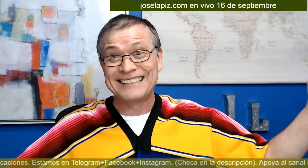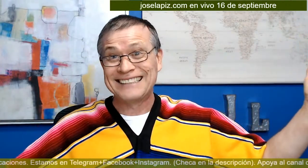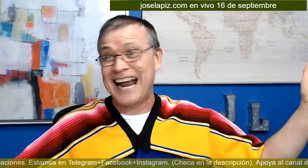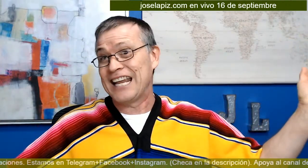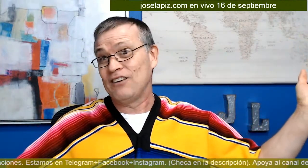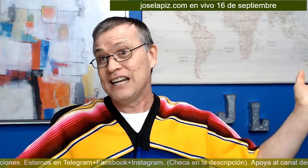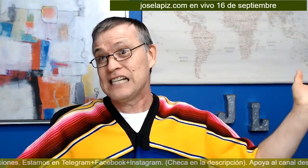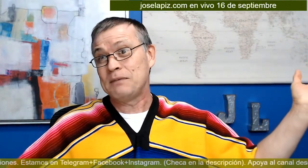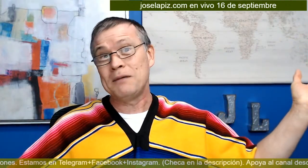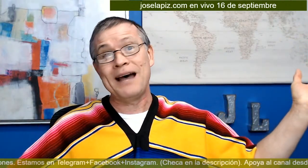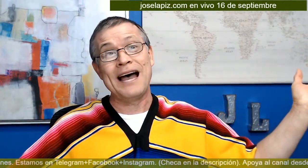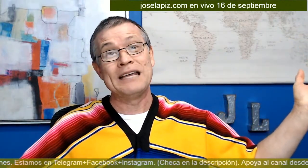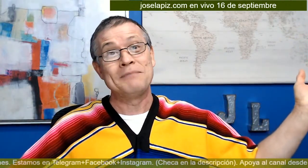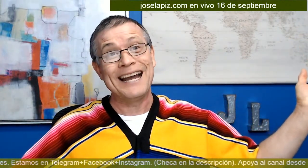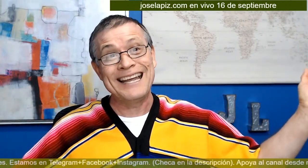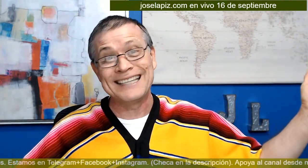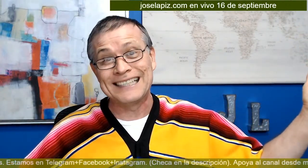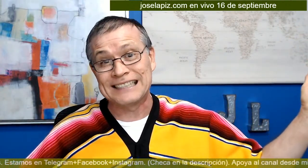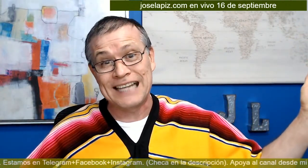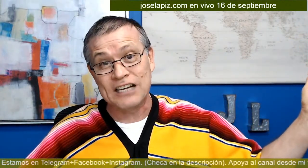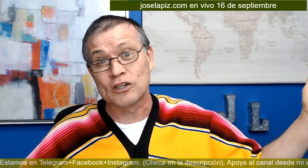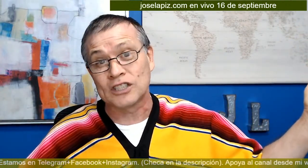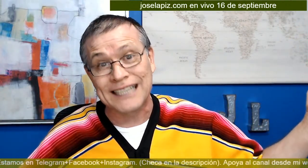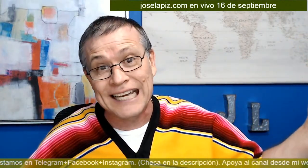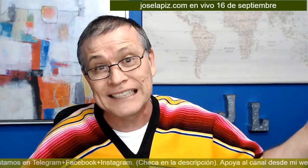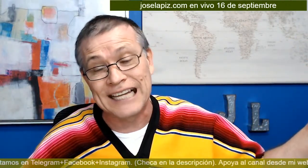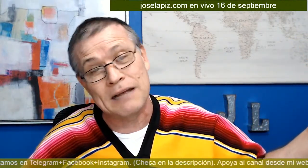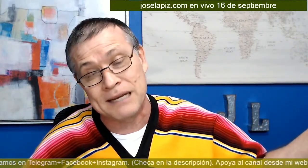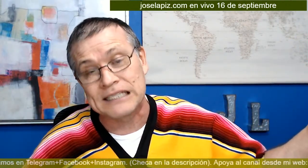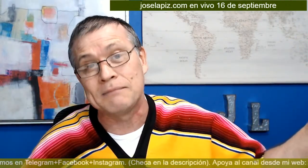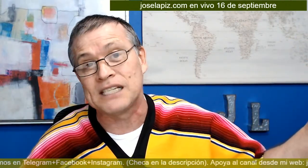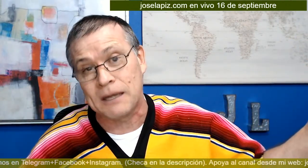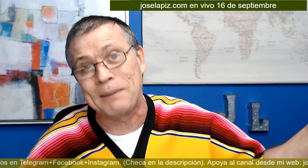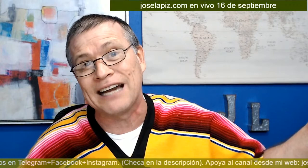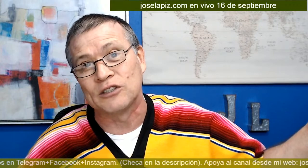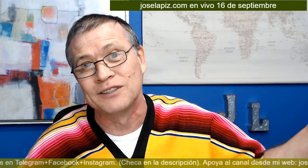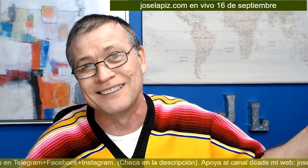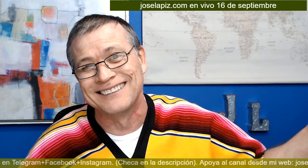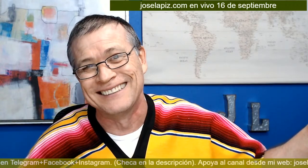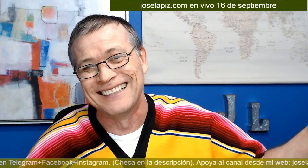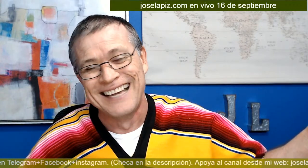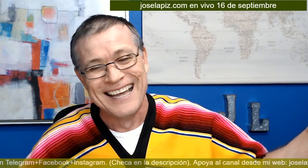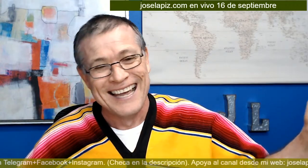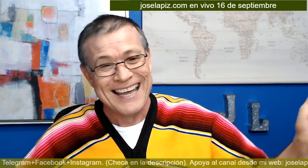¿Herencia? Calderón es la viva imagen de Hernán Cortés, nada más que más chaparro.